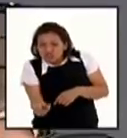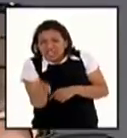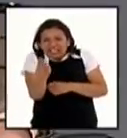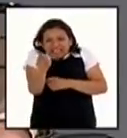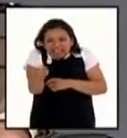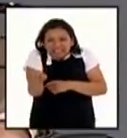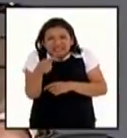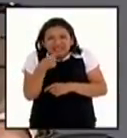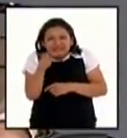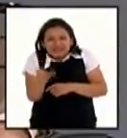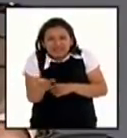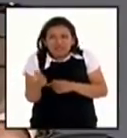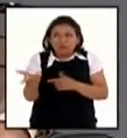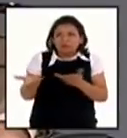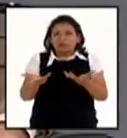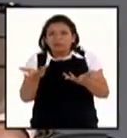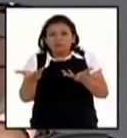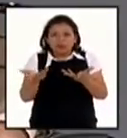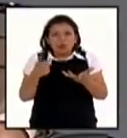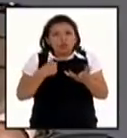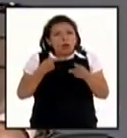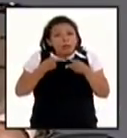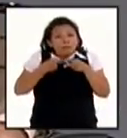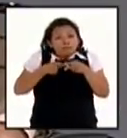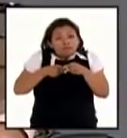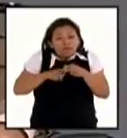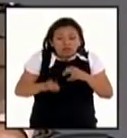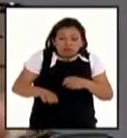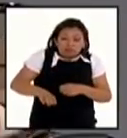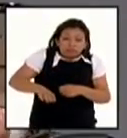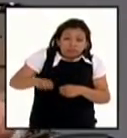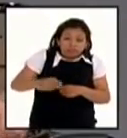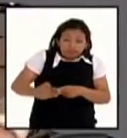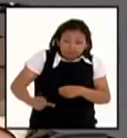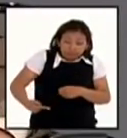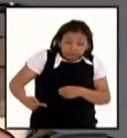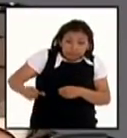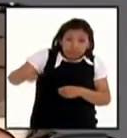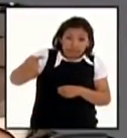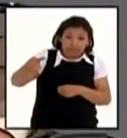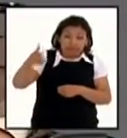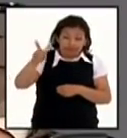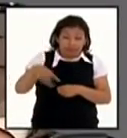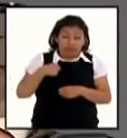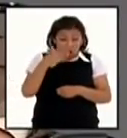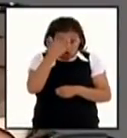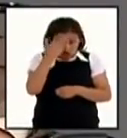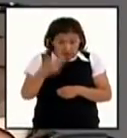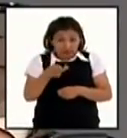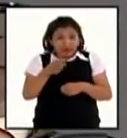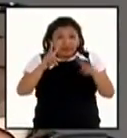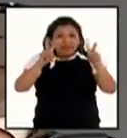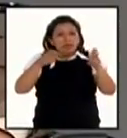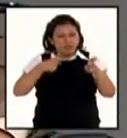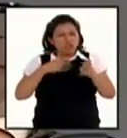del niño en un momento en que se está formando, ¿no? Entonces es atroz. Este tema yo lo he trabajado